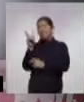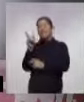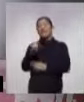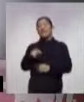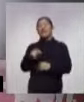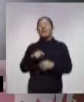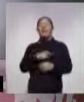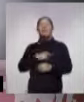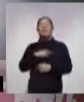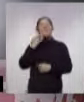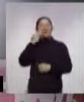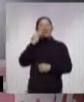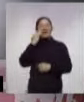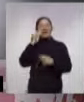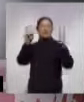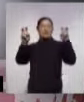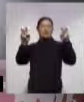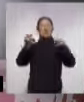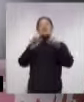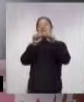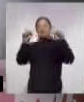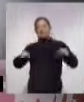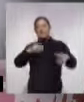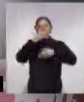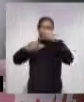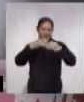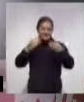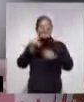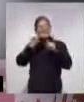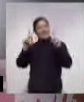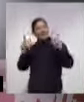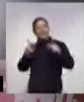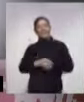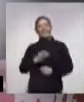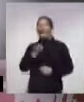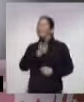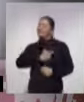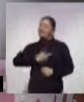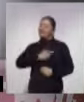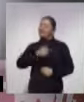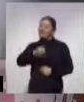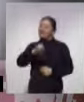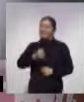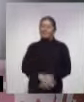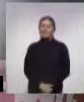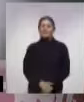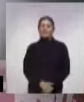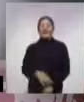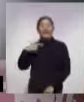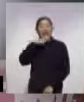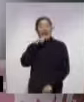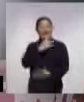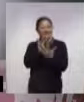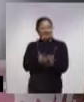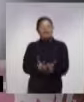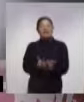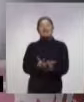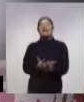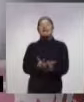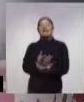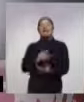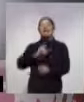nuestra página en Facebook, Sistema de Noticias Tlaxcala. Ahí con muchísimo gusto le saludamos. Vamos rápidamente a la pausa, no se